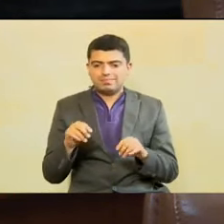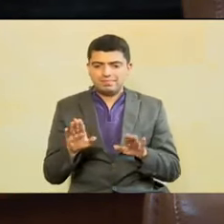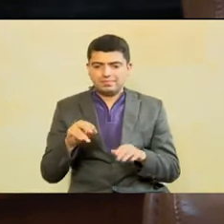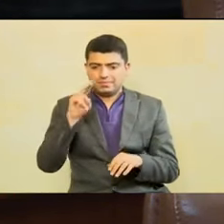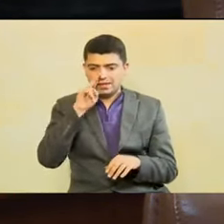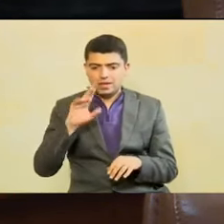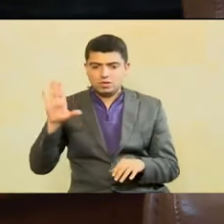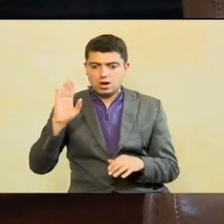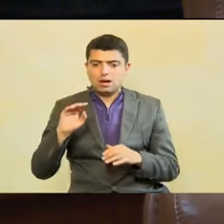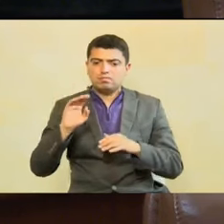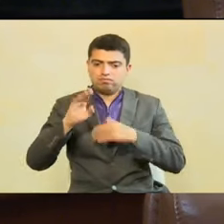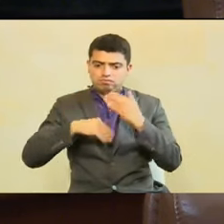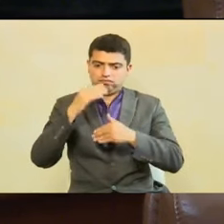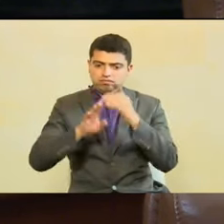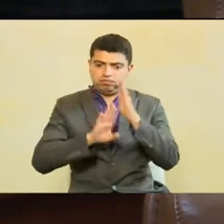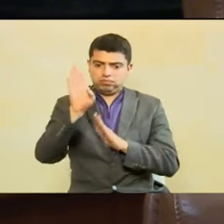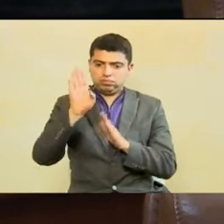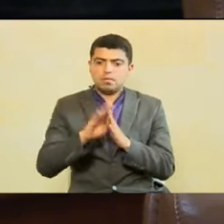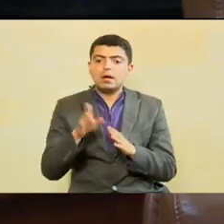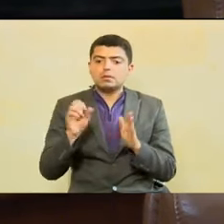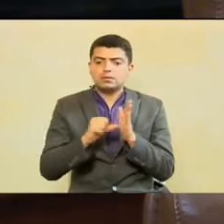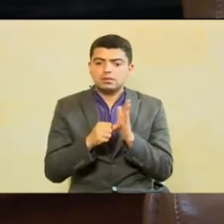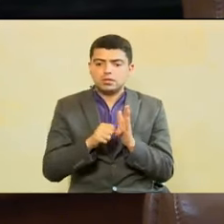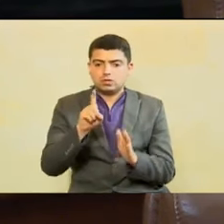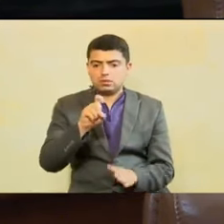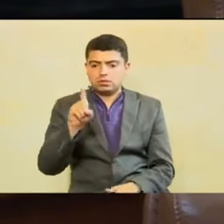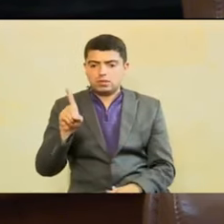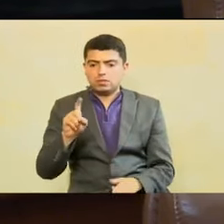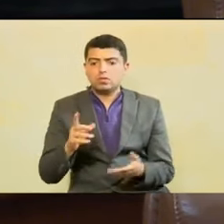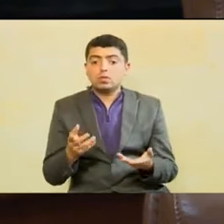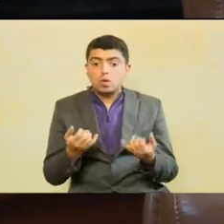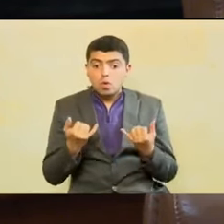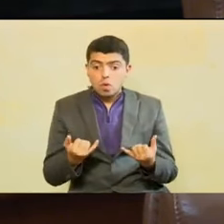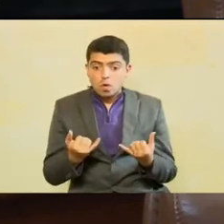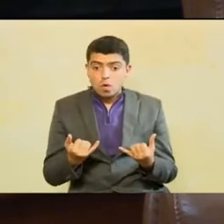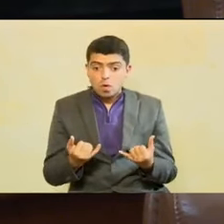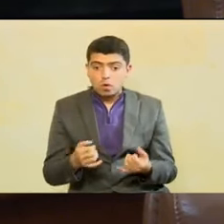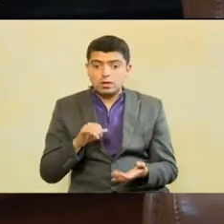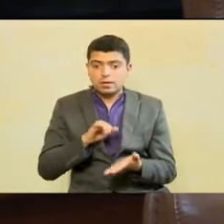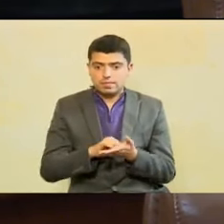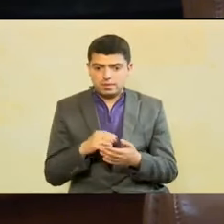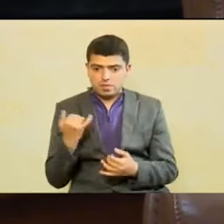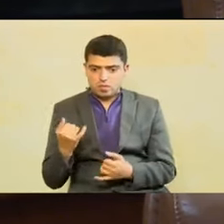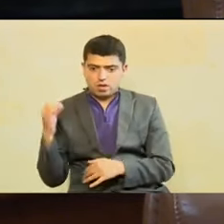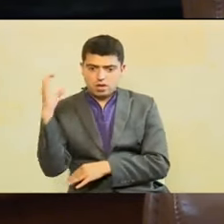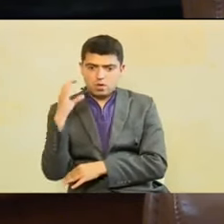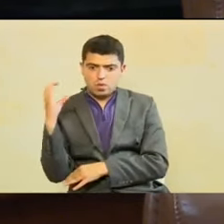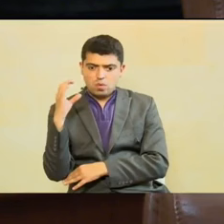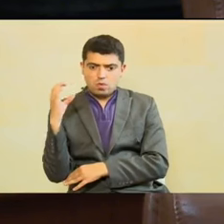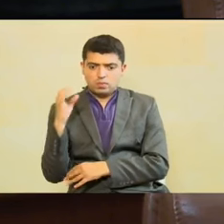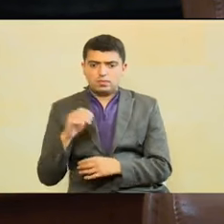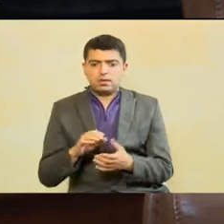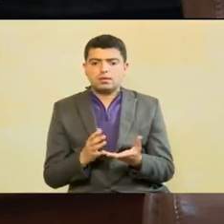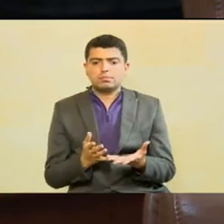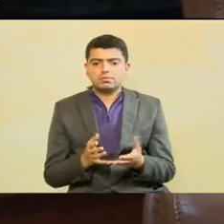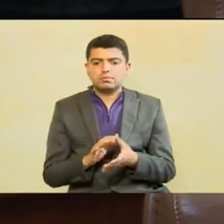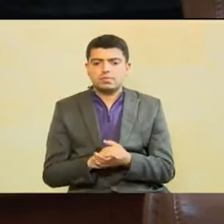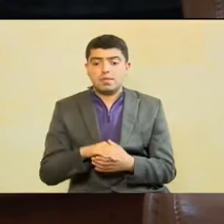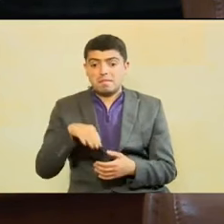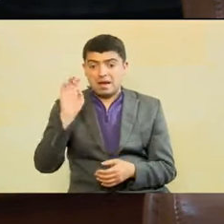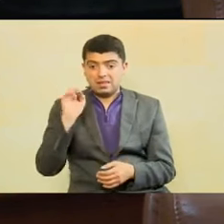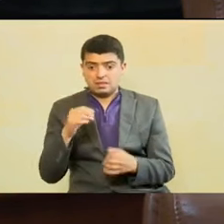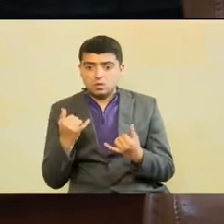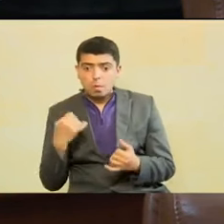específicamente el artículo 61 por cuanto hoy en Colombia más de